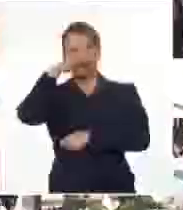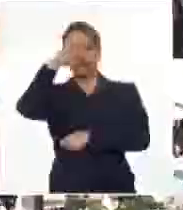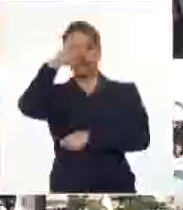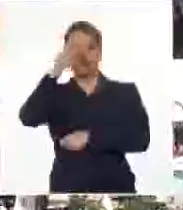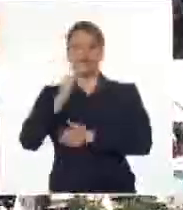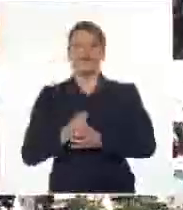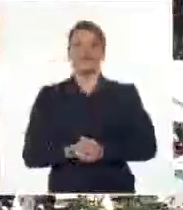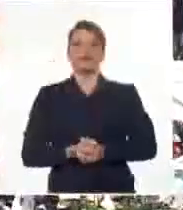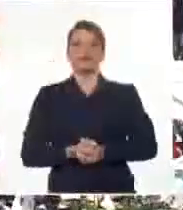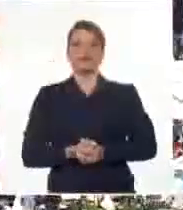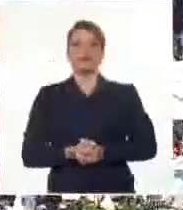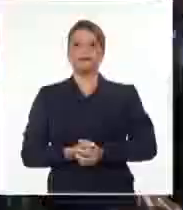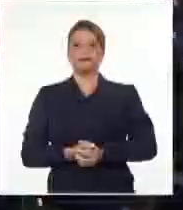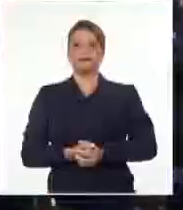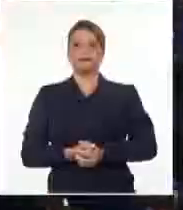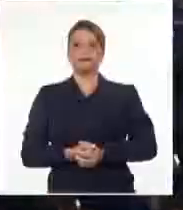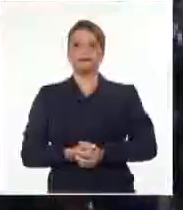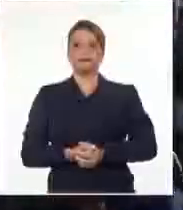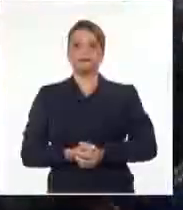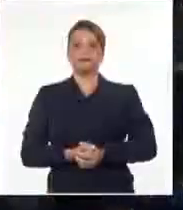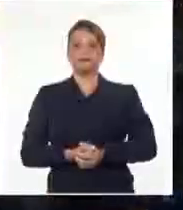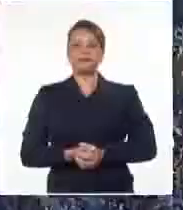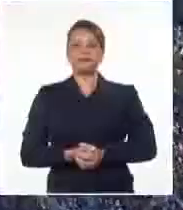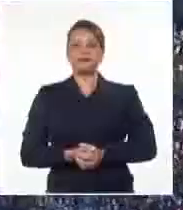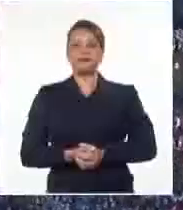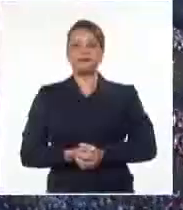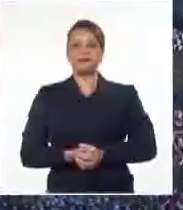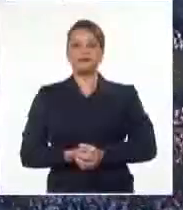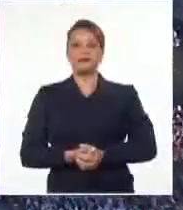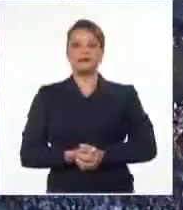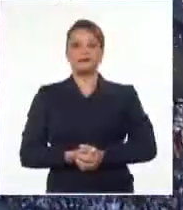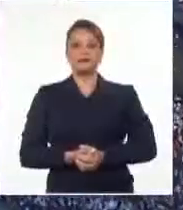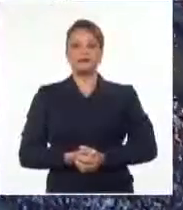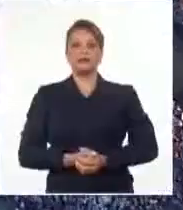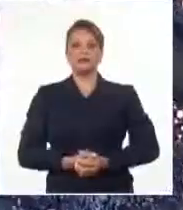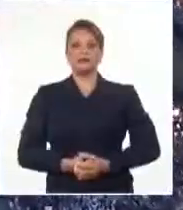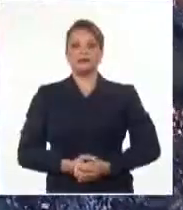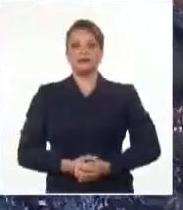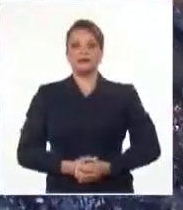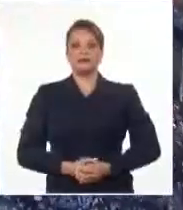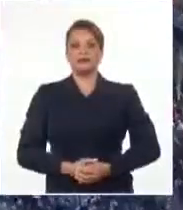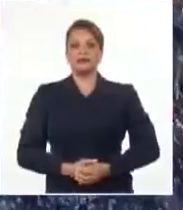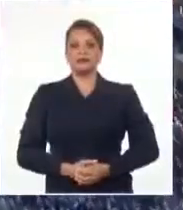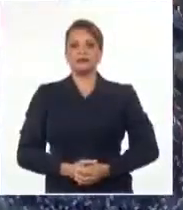invencibles de la Unión. Gladys Rubio, Sistema Informativo de la Televisión Cubana.